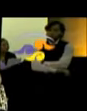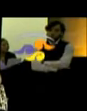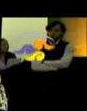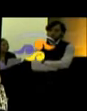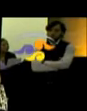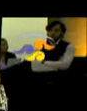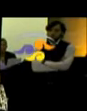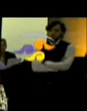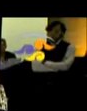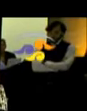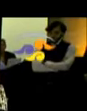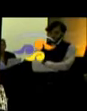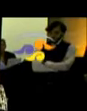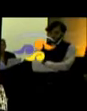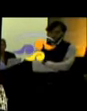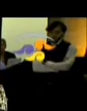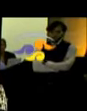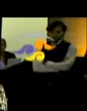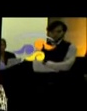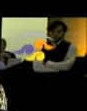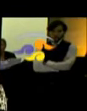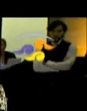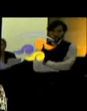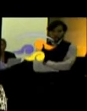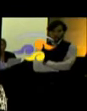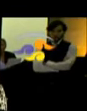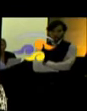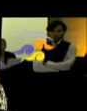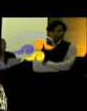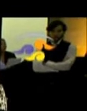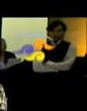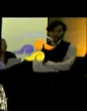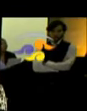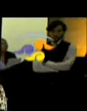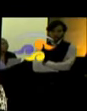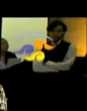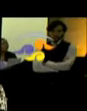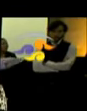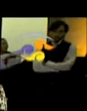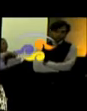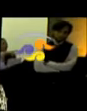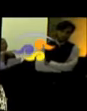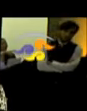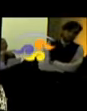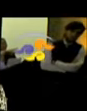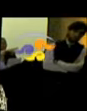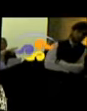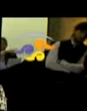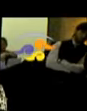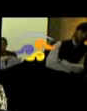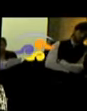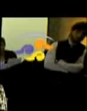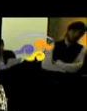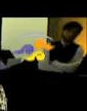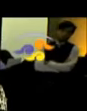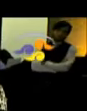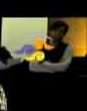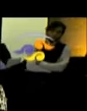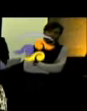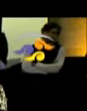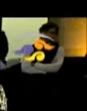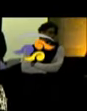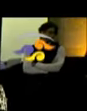que había reunido para tal fin, bueno, es obvio que esto no está funcionando. Y al final ellos dijeron, no, esto es el modelo de combate